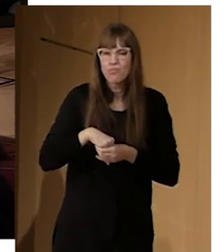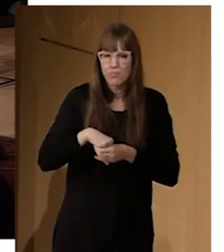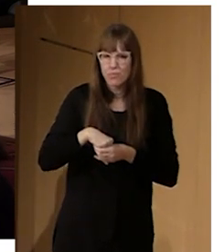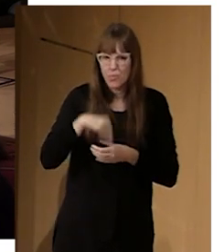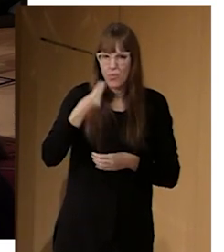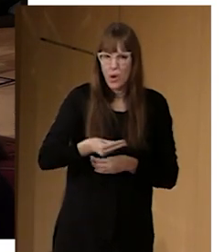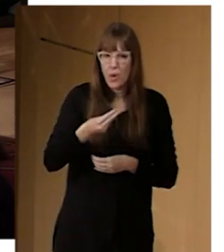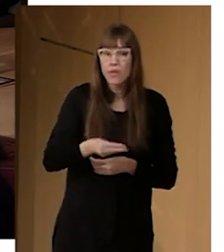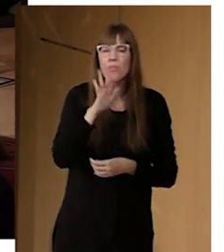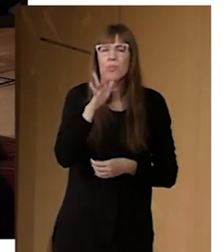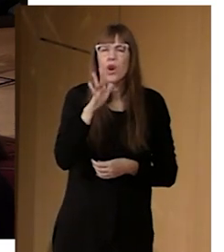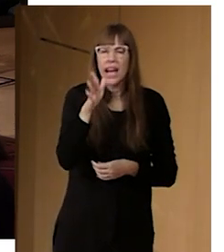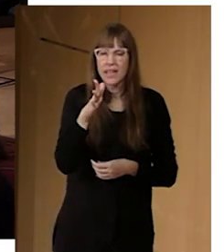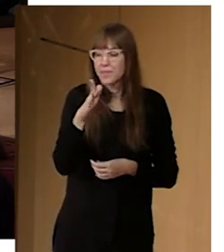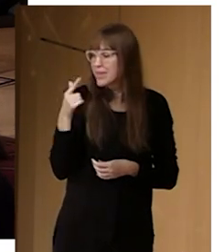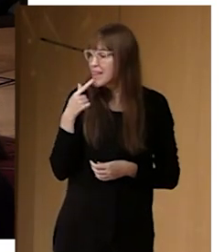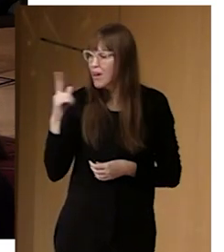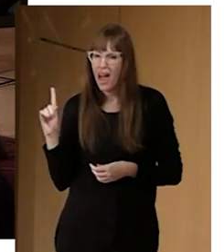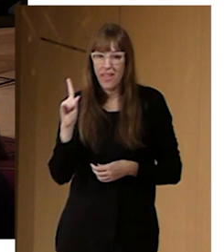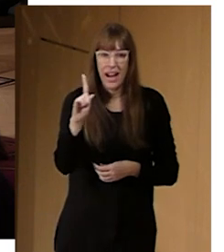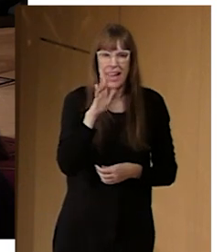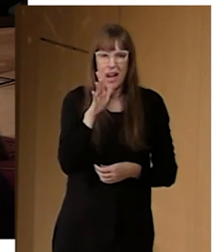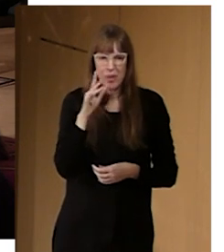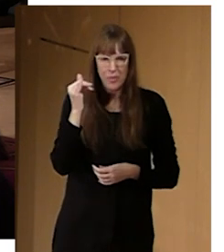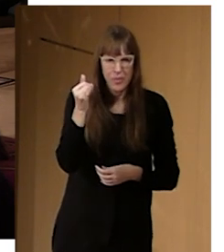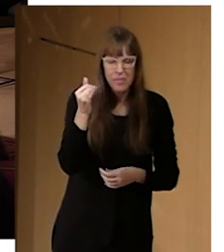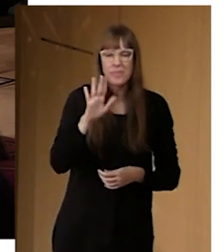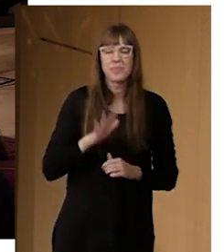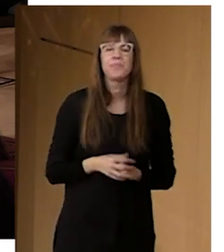porque es que no no veo bien de lejos